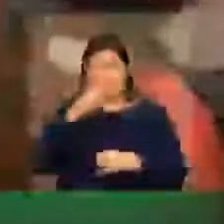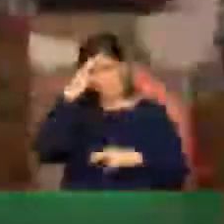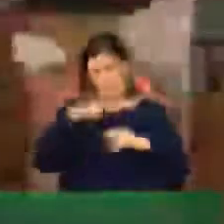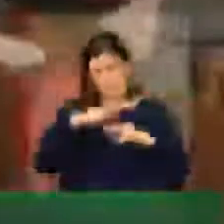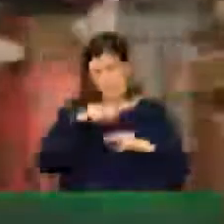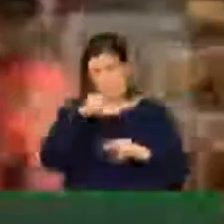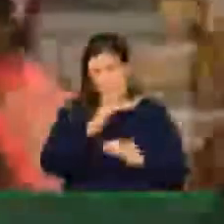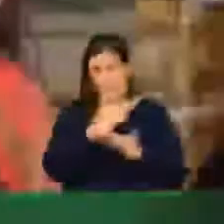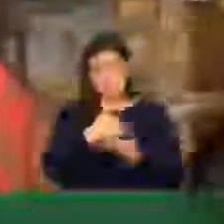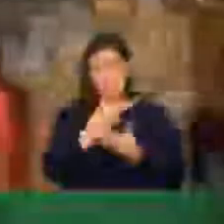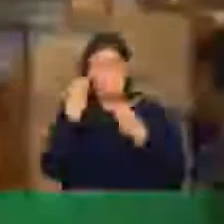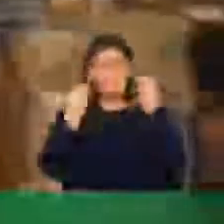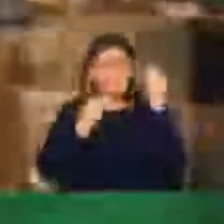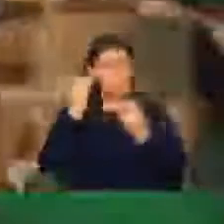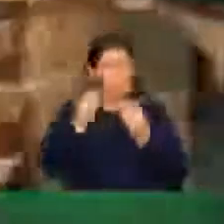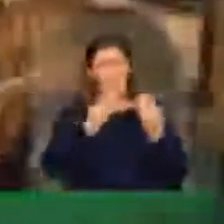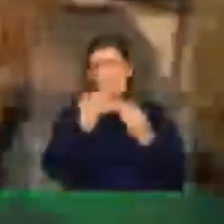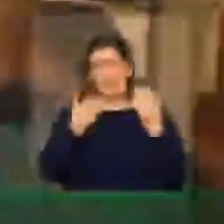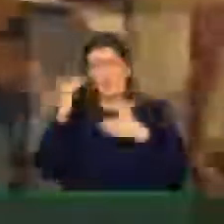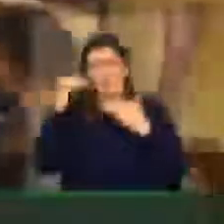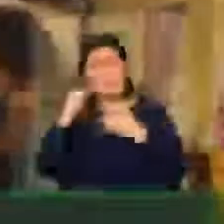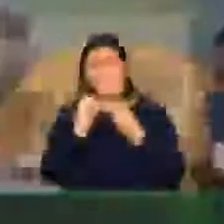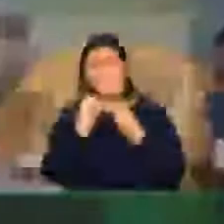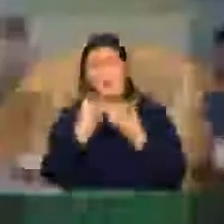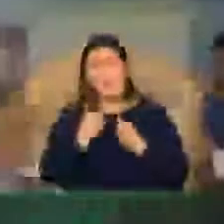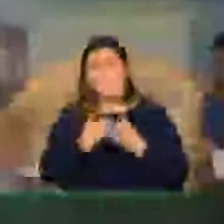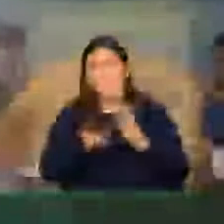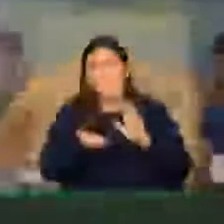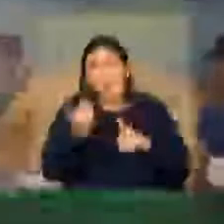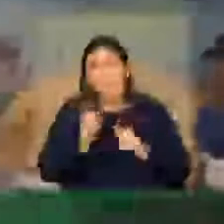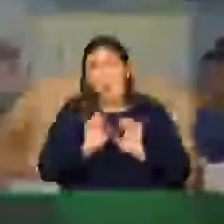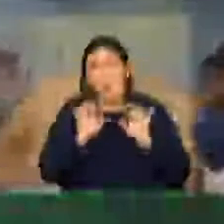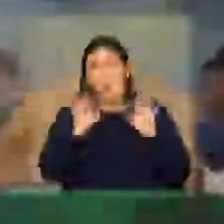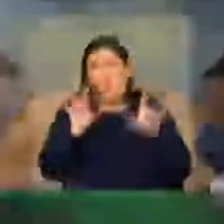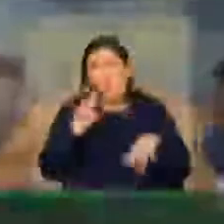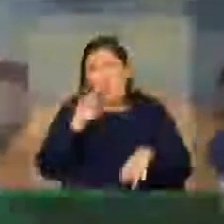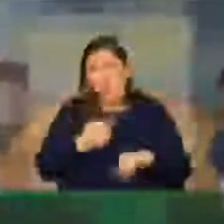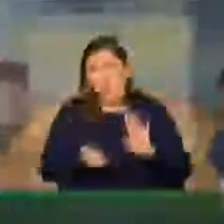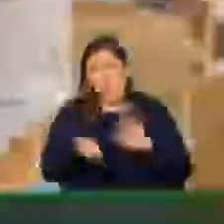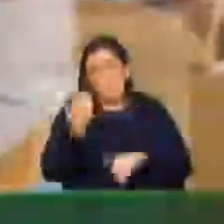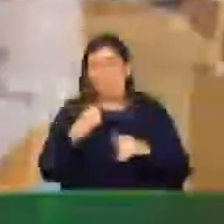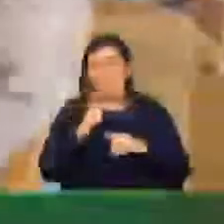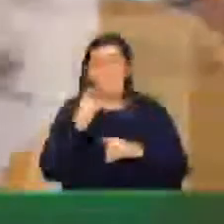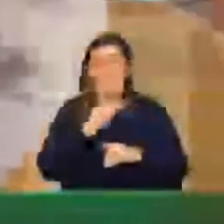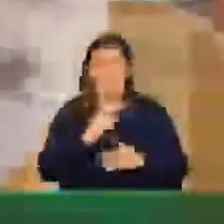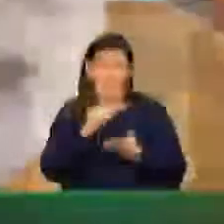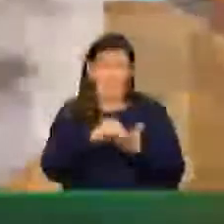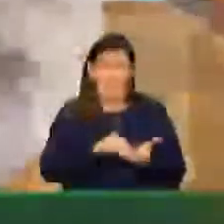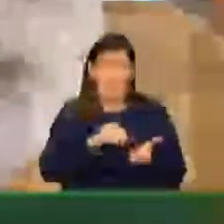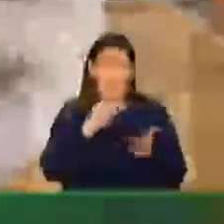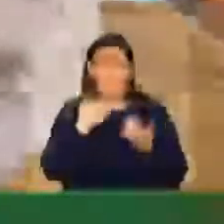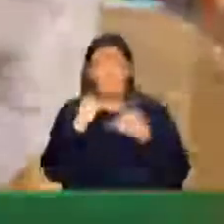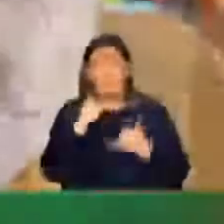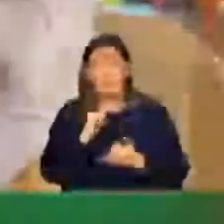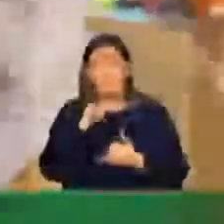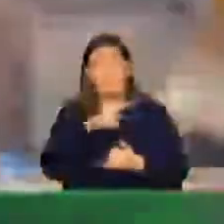estados, inquieta a las autoridades por su mayor capacidad de transmisión. Aunque según los expertos todavía faltan datos para determinar si esta mutación es